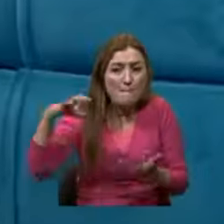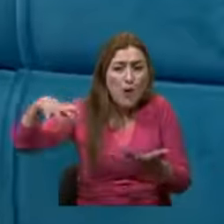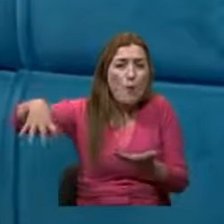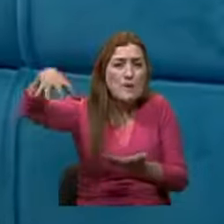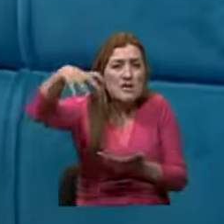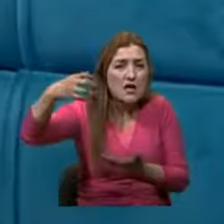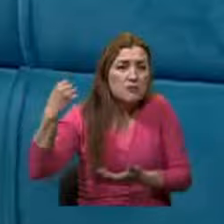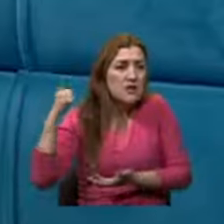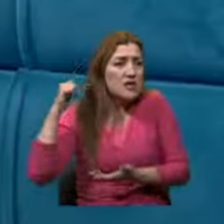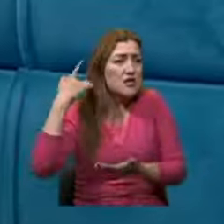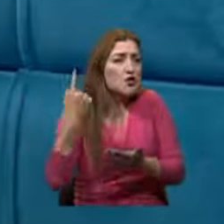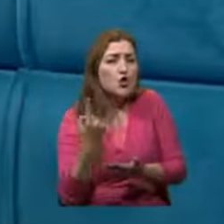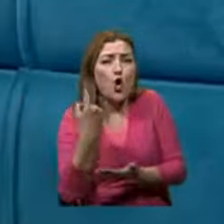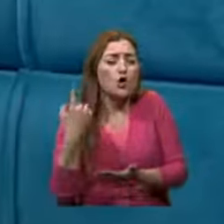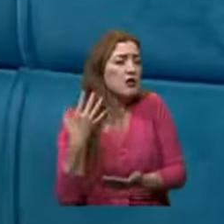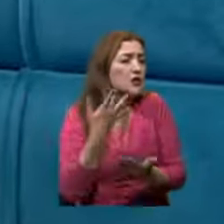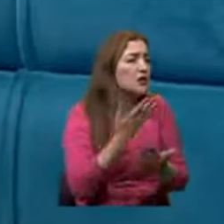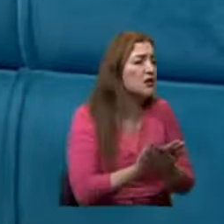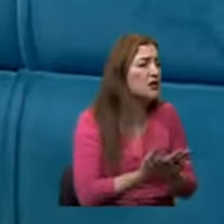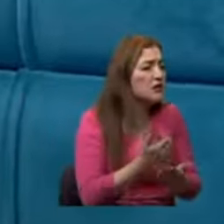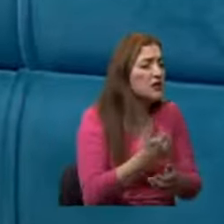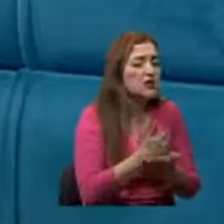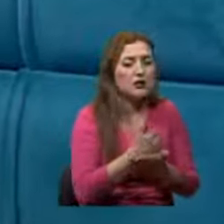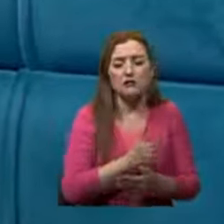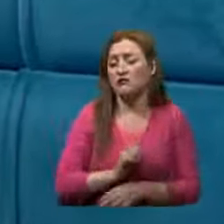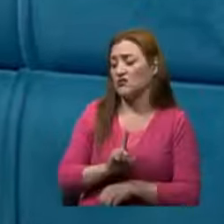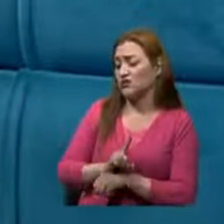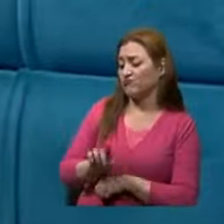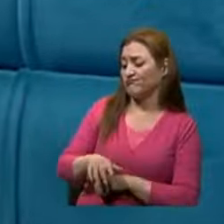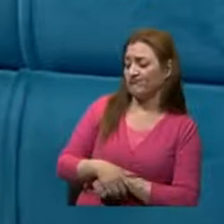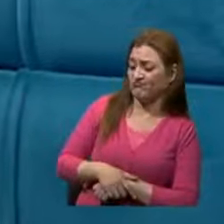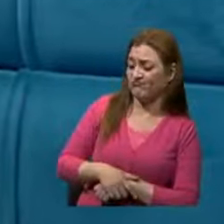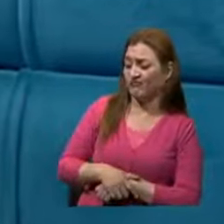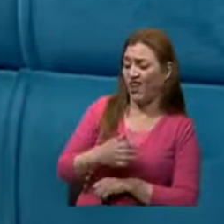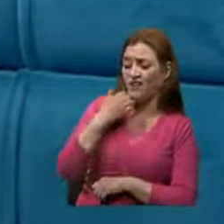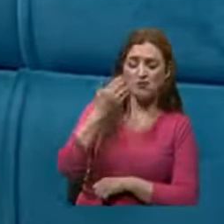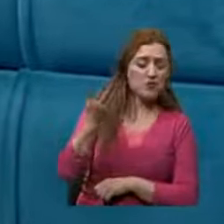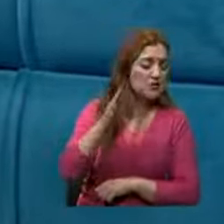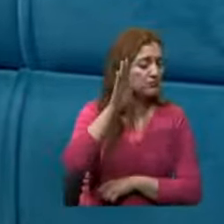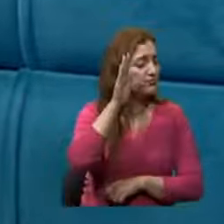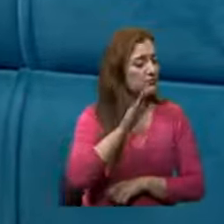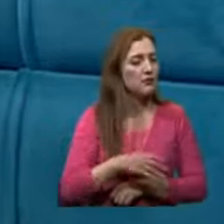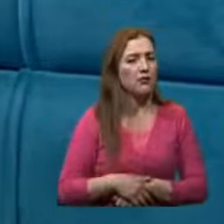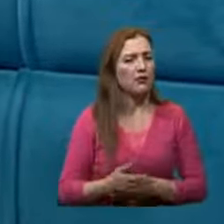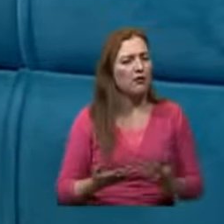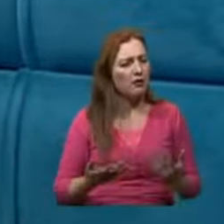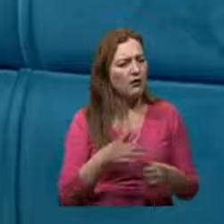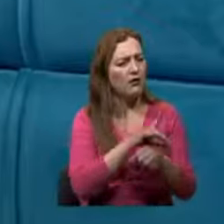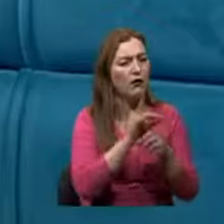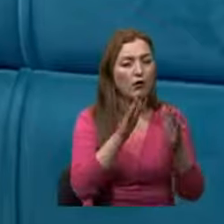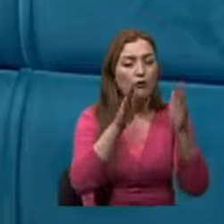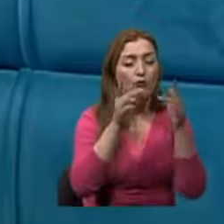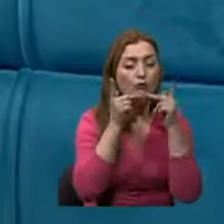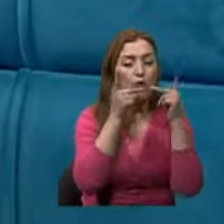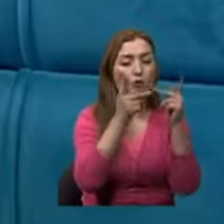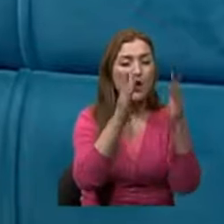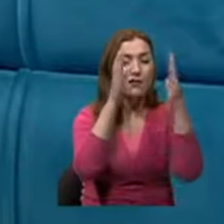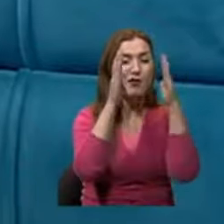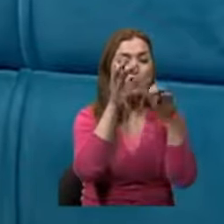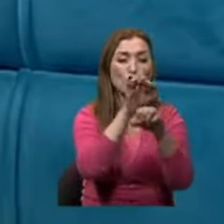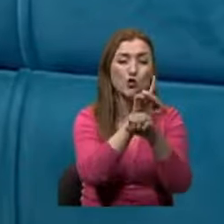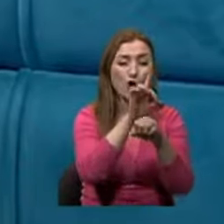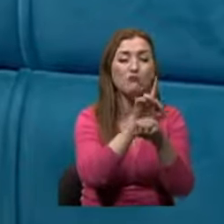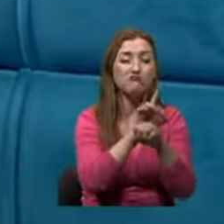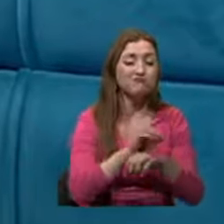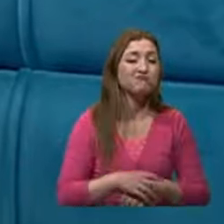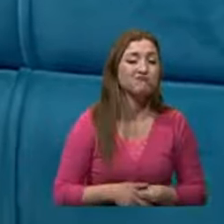que vienen solos. Entonces, sí creo que es importante tomar en cuenta cómo el médico público atiende al paciente y que sobre todo